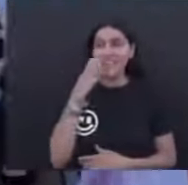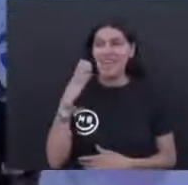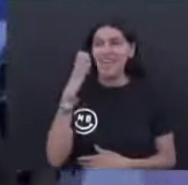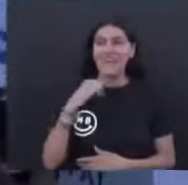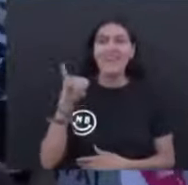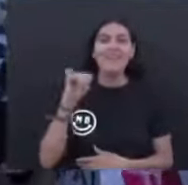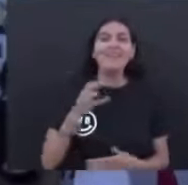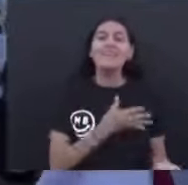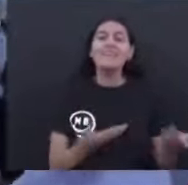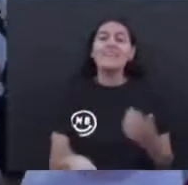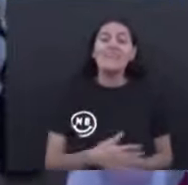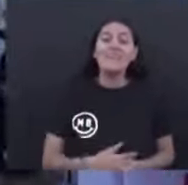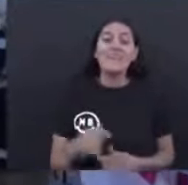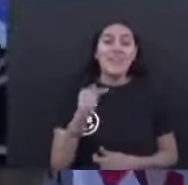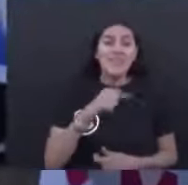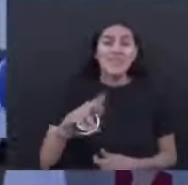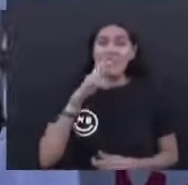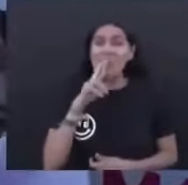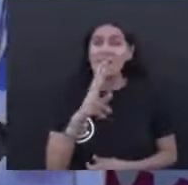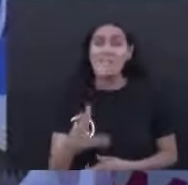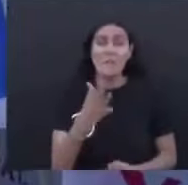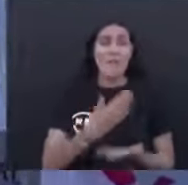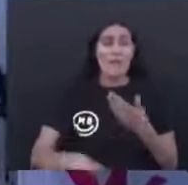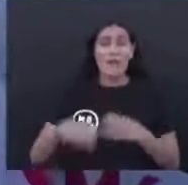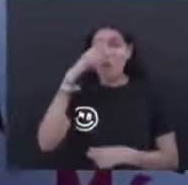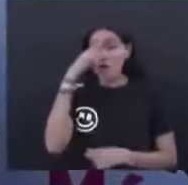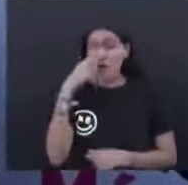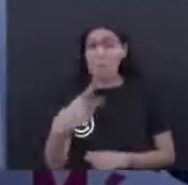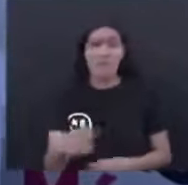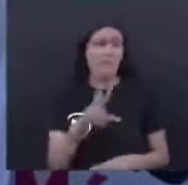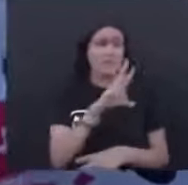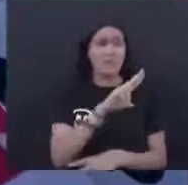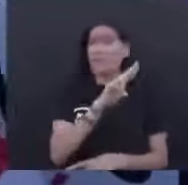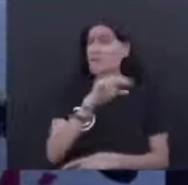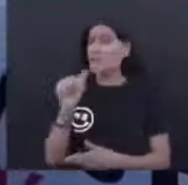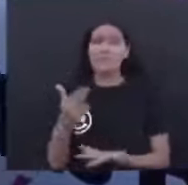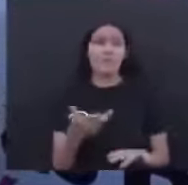¿Ustedes piensan que mejor, que México está mejor que nunca?